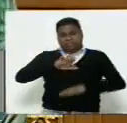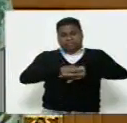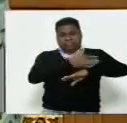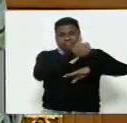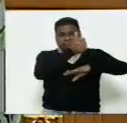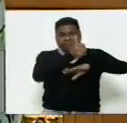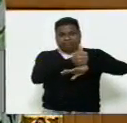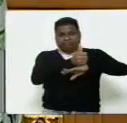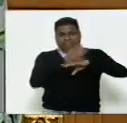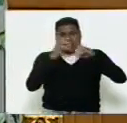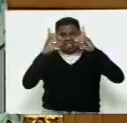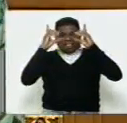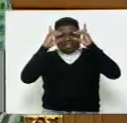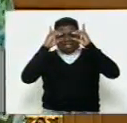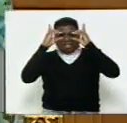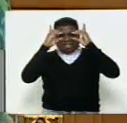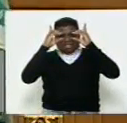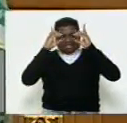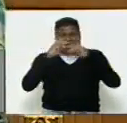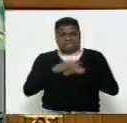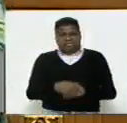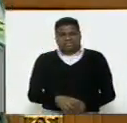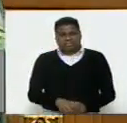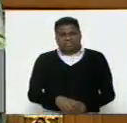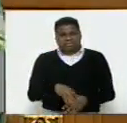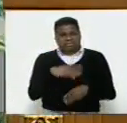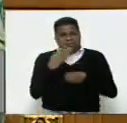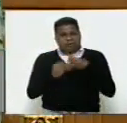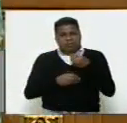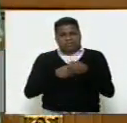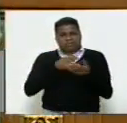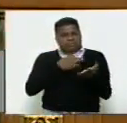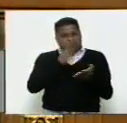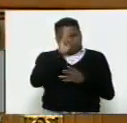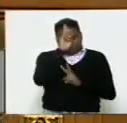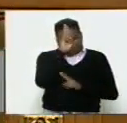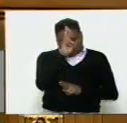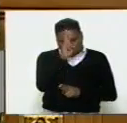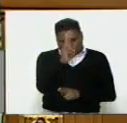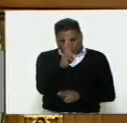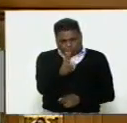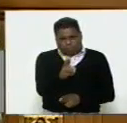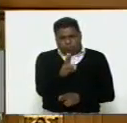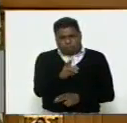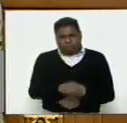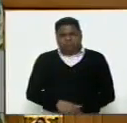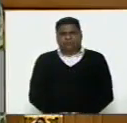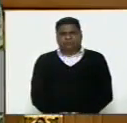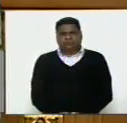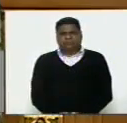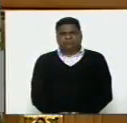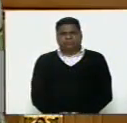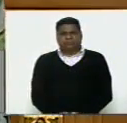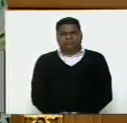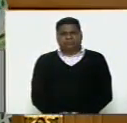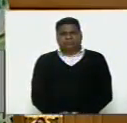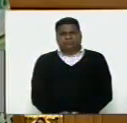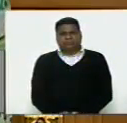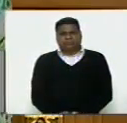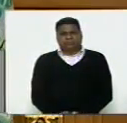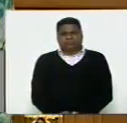presidenta nos hizo el honor a, fue lo